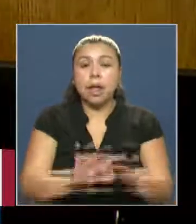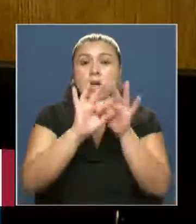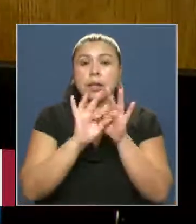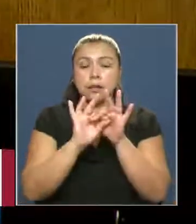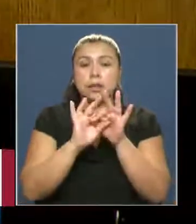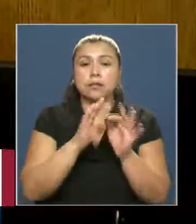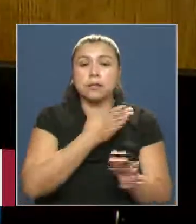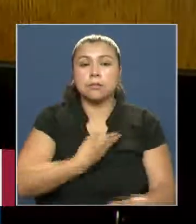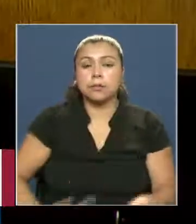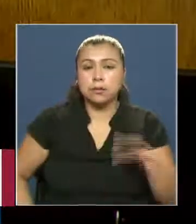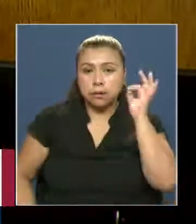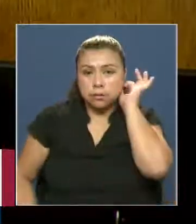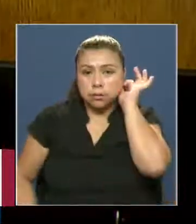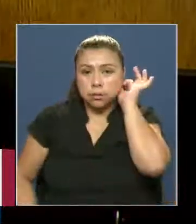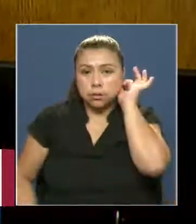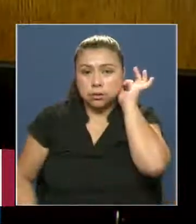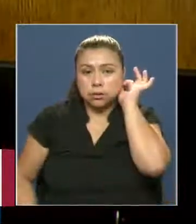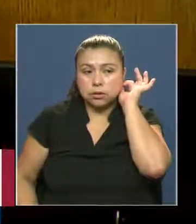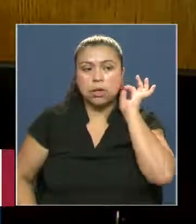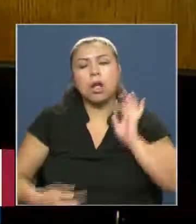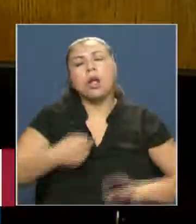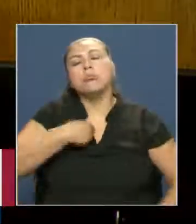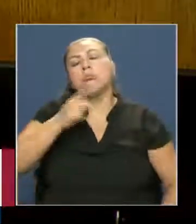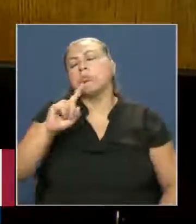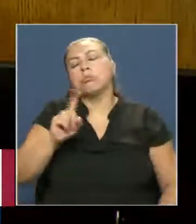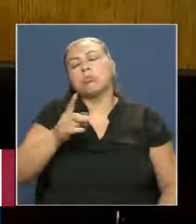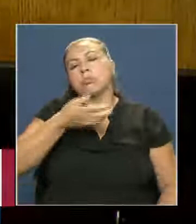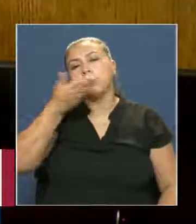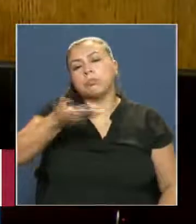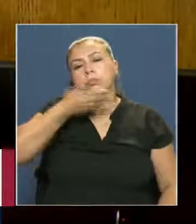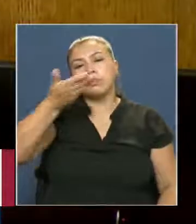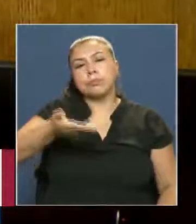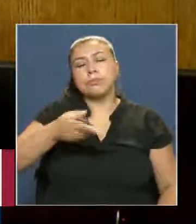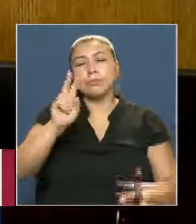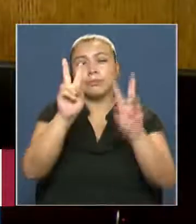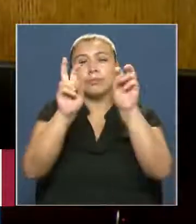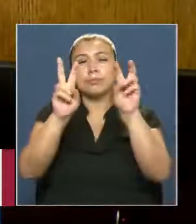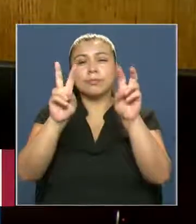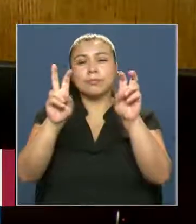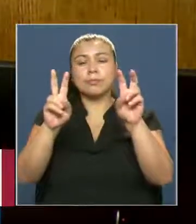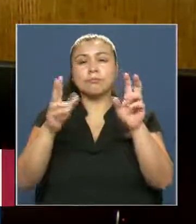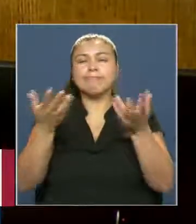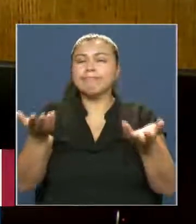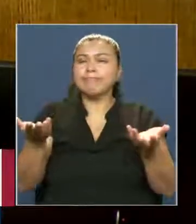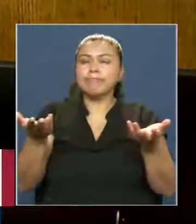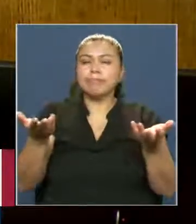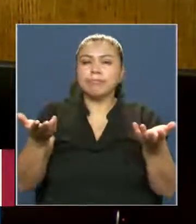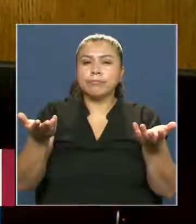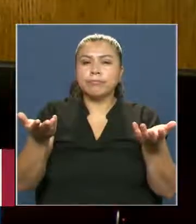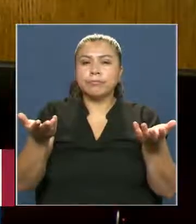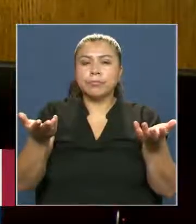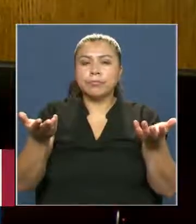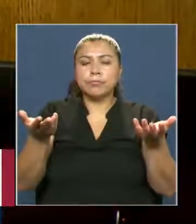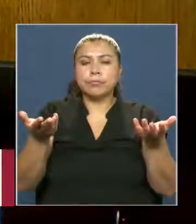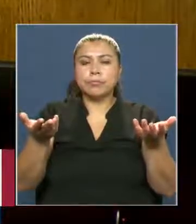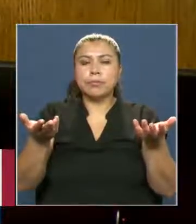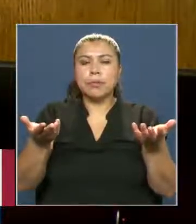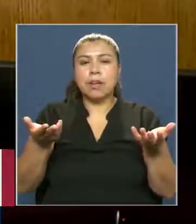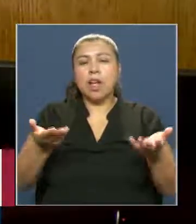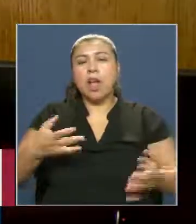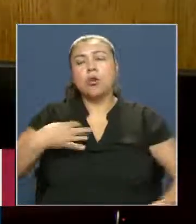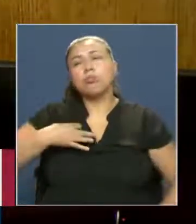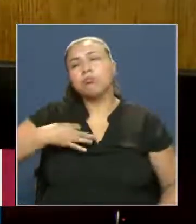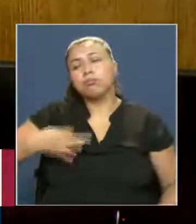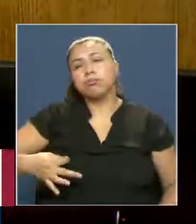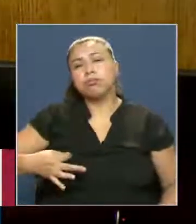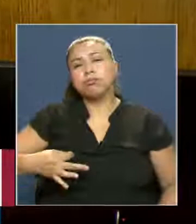Gracias, presidenta. No voy a abordar el tema desde el punto de vista de los morales